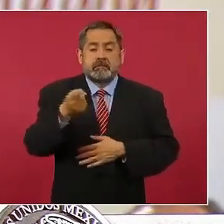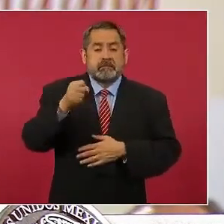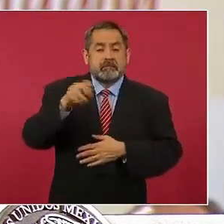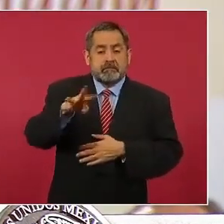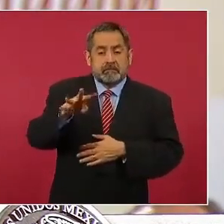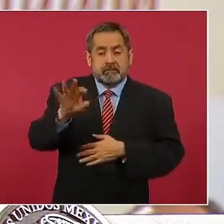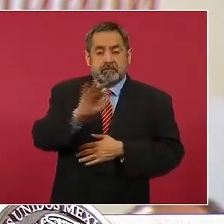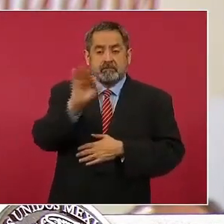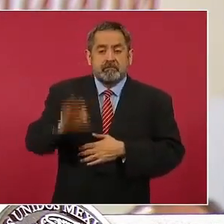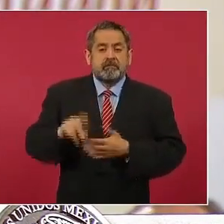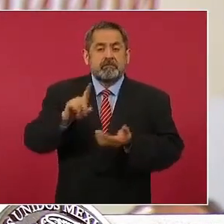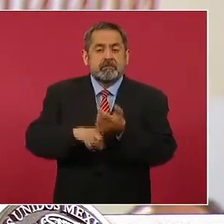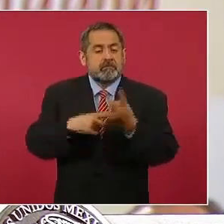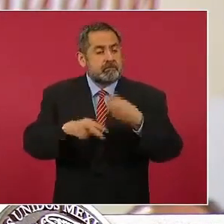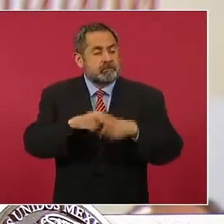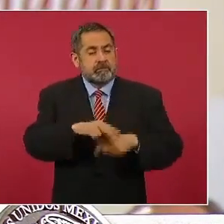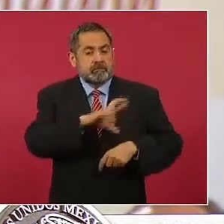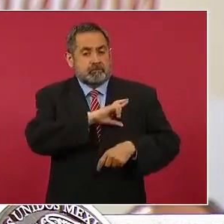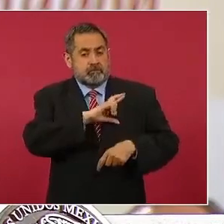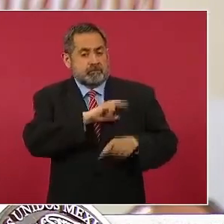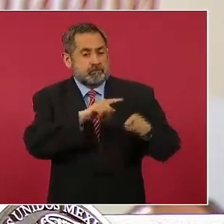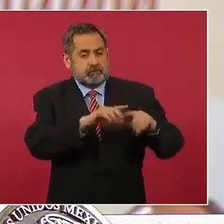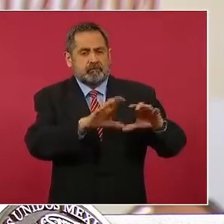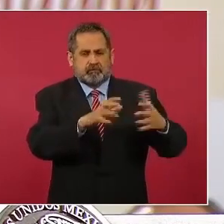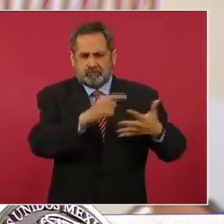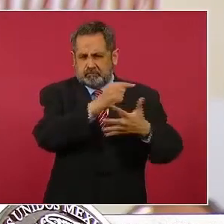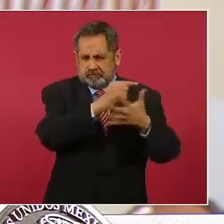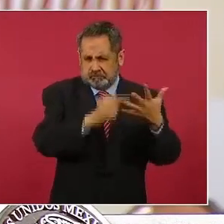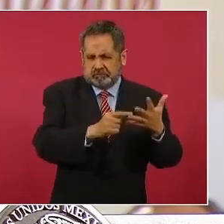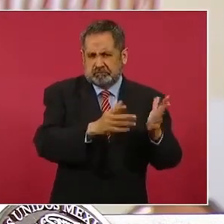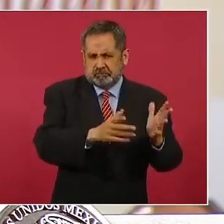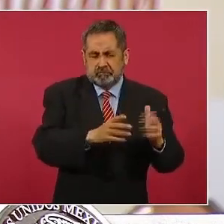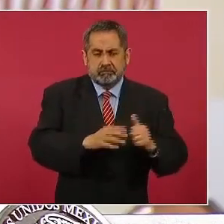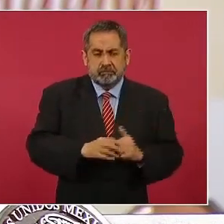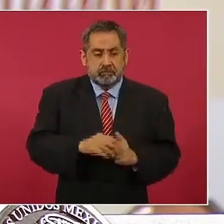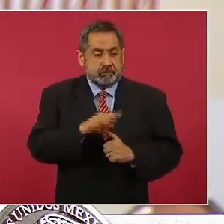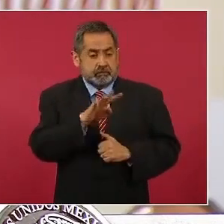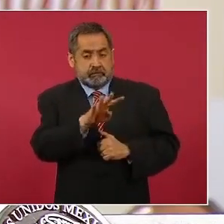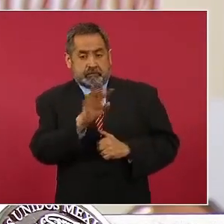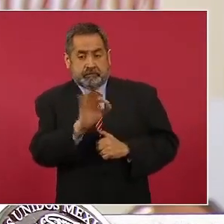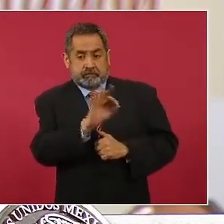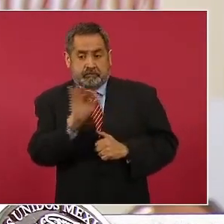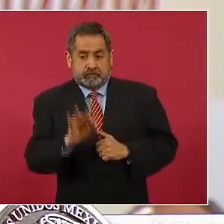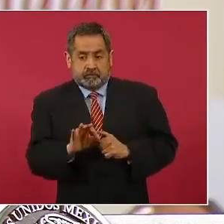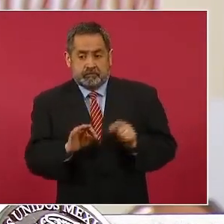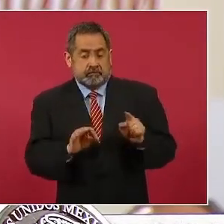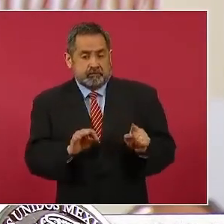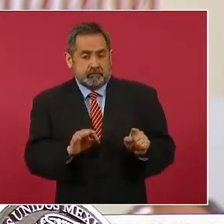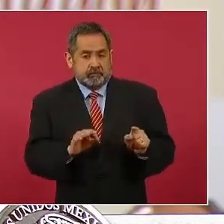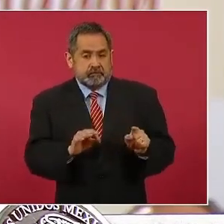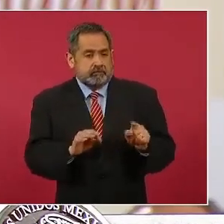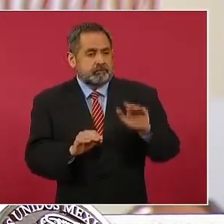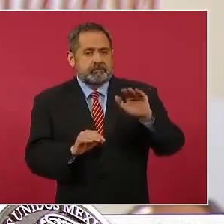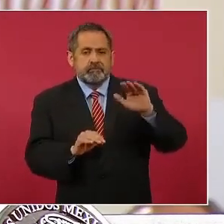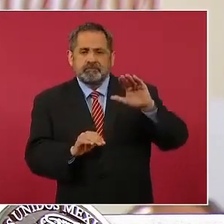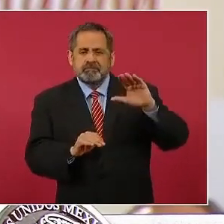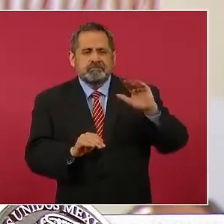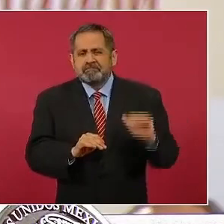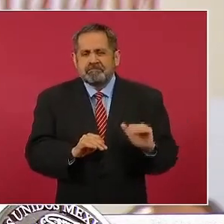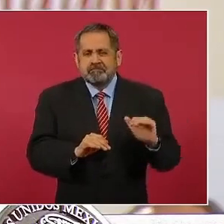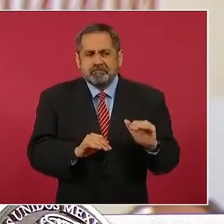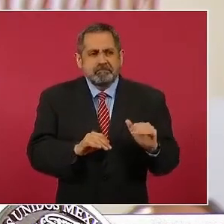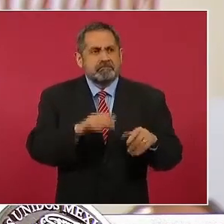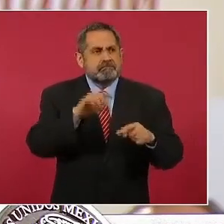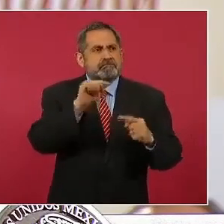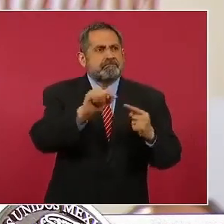19% la generan los privados dentro de todo su parque de generación. Este 19% es menor aún cuando son más